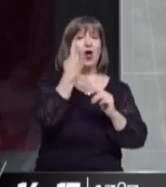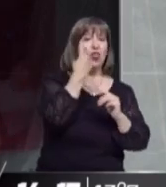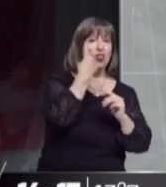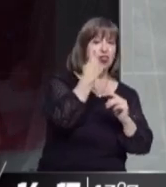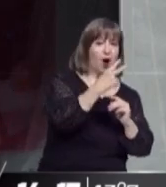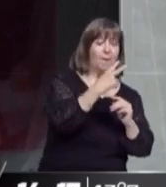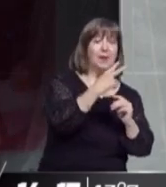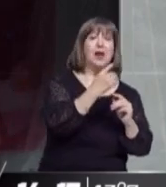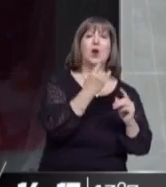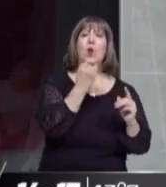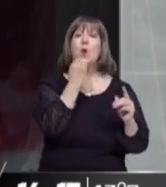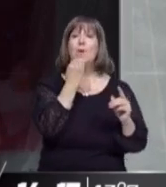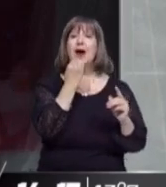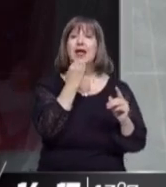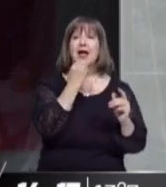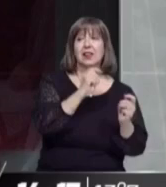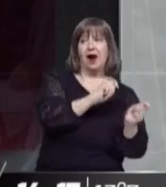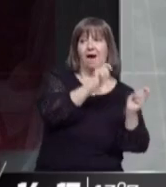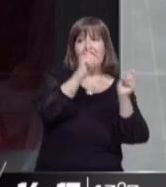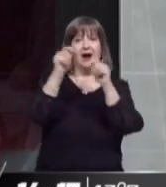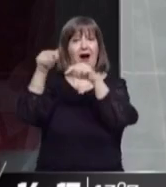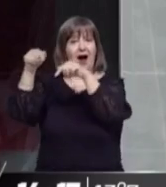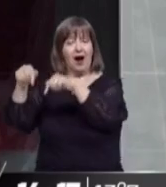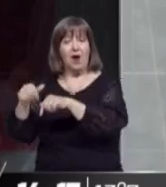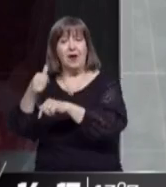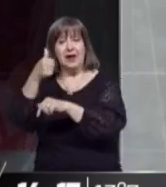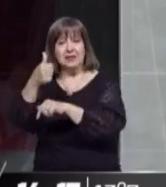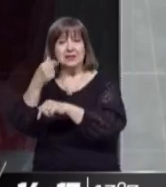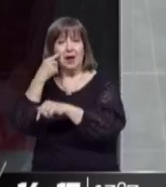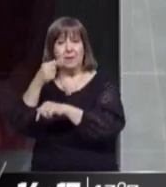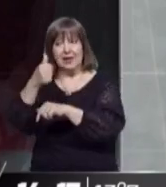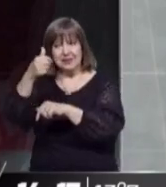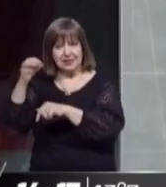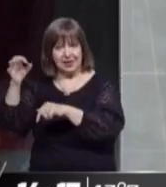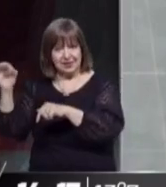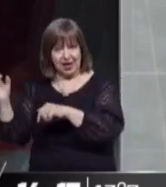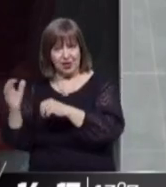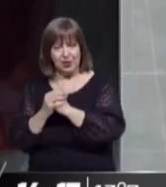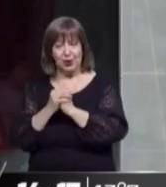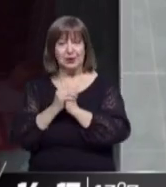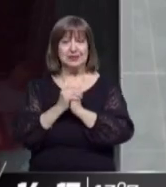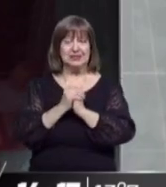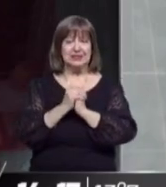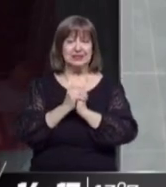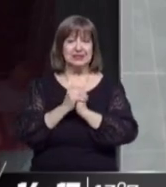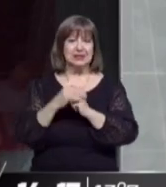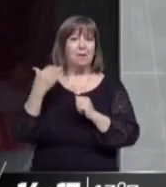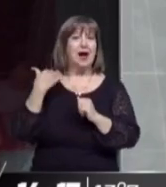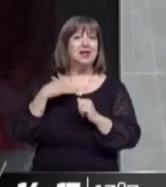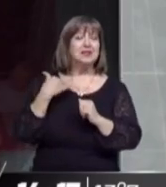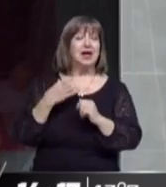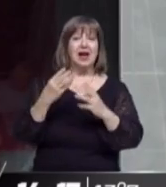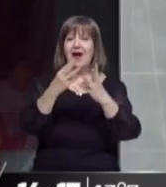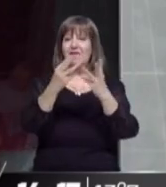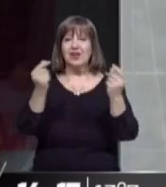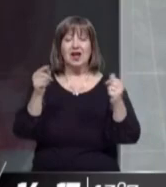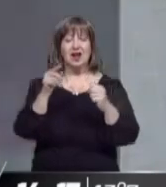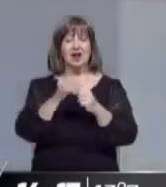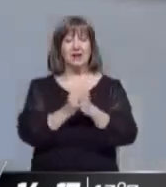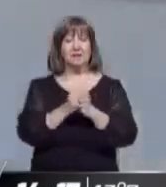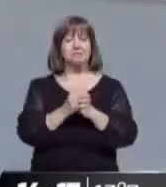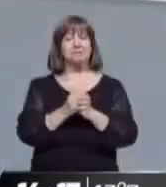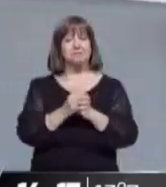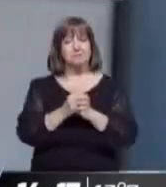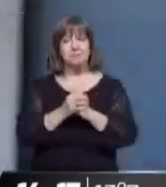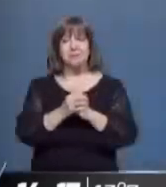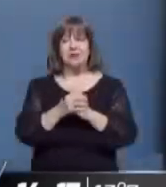pesos, Mendoza Uspallata, y se fue a casi 6.600. Marcela, el cierre todo tuyo. Sí, simplemente sumar